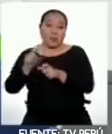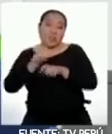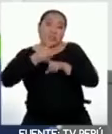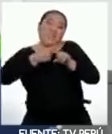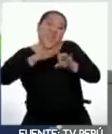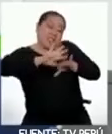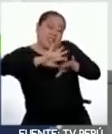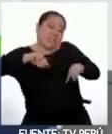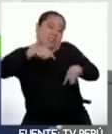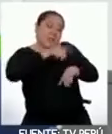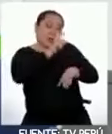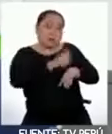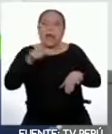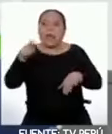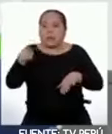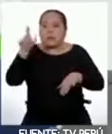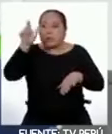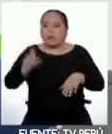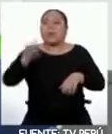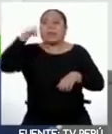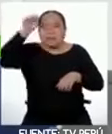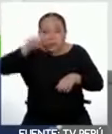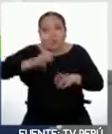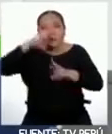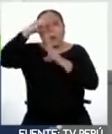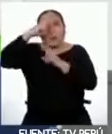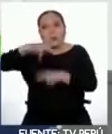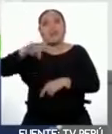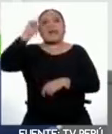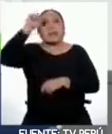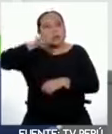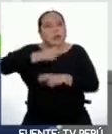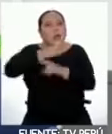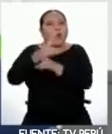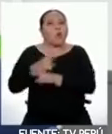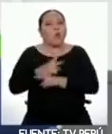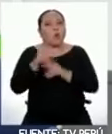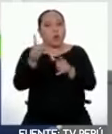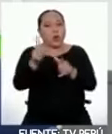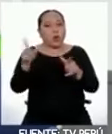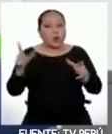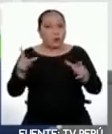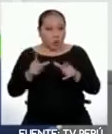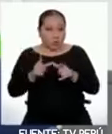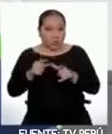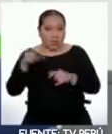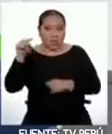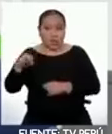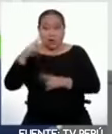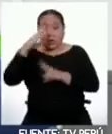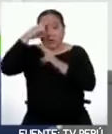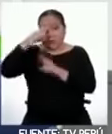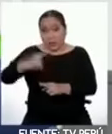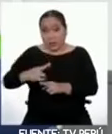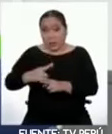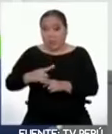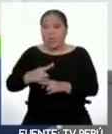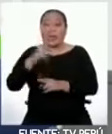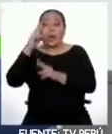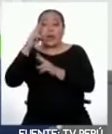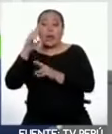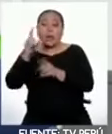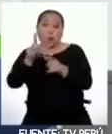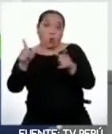perrito, sí respetarían y cuidarían los espacios públicos? O mejor dicho, los respetarían y respetarían al